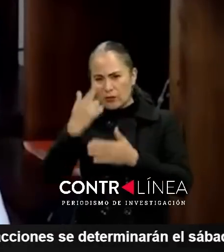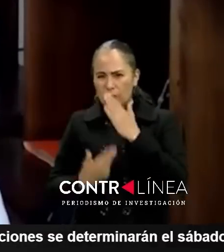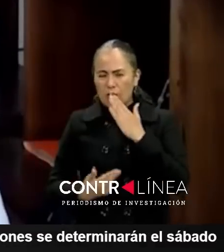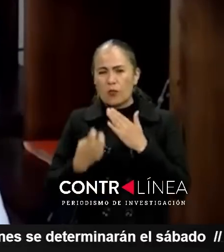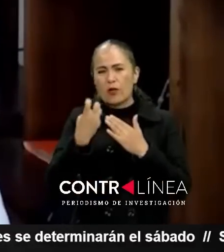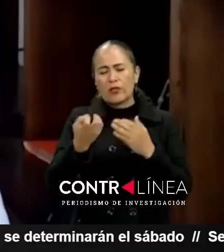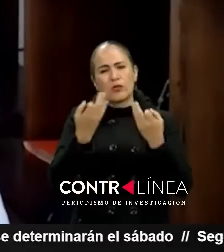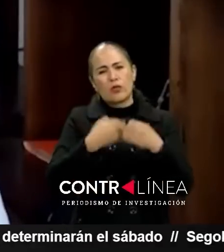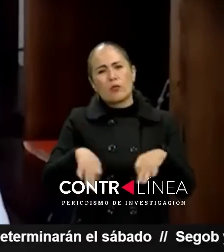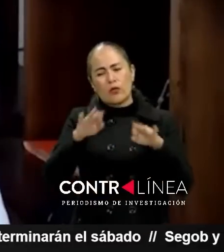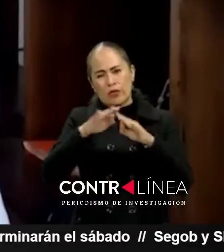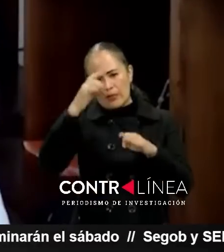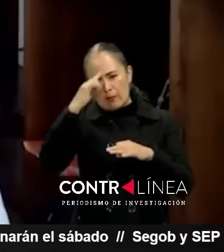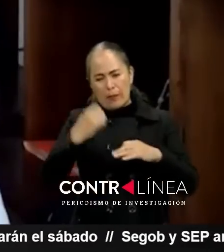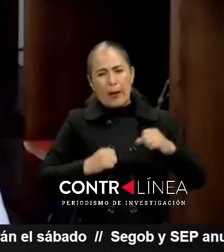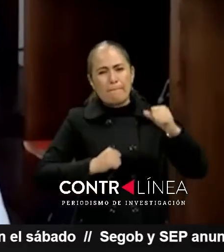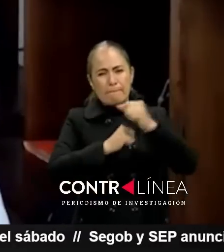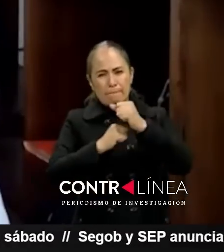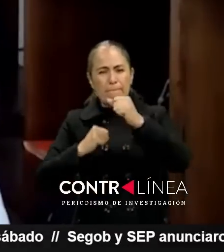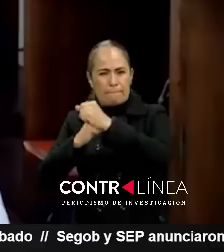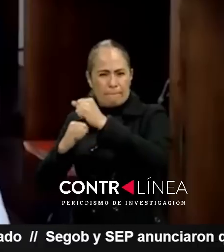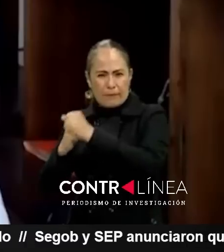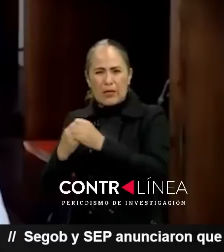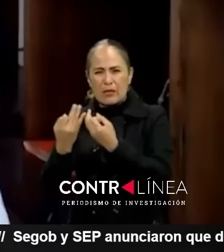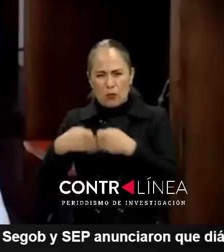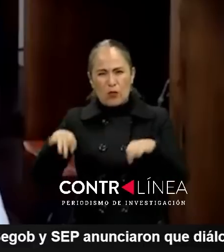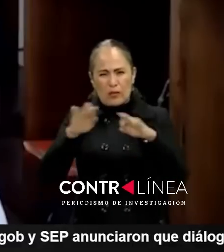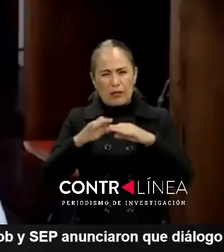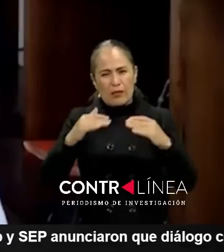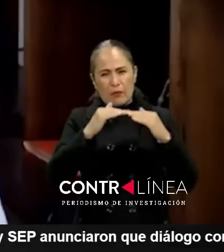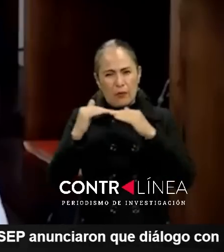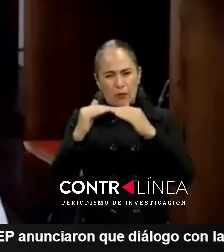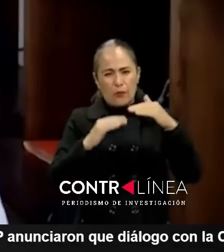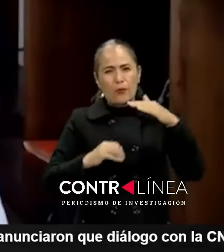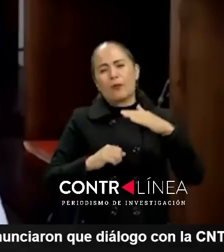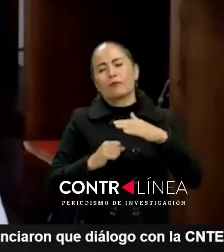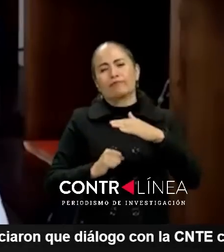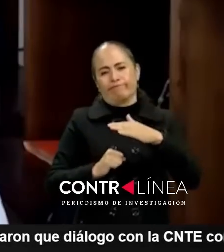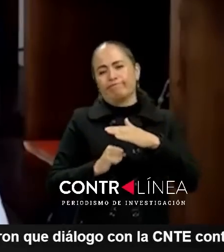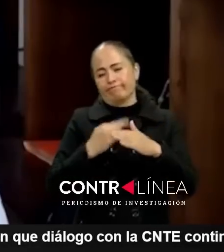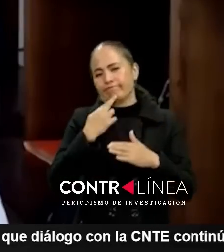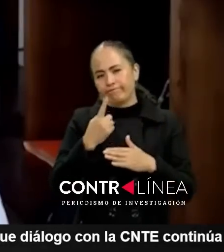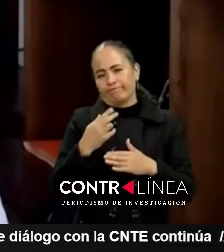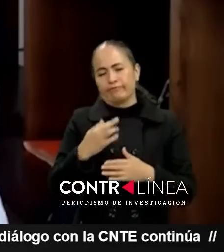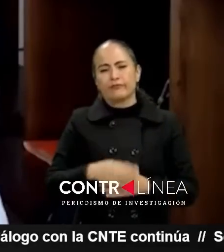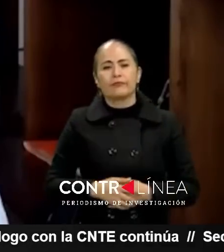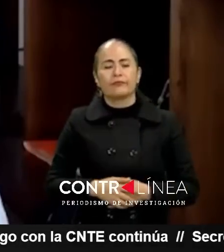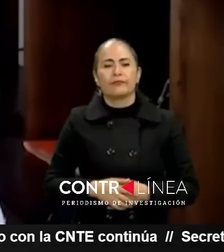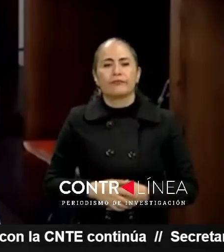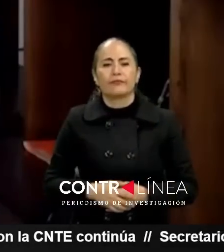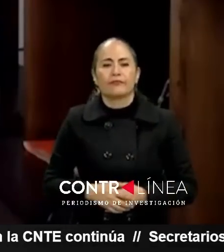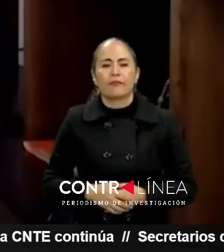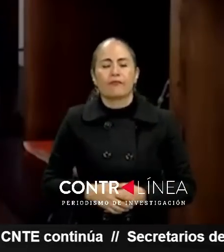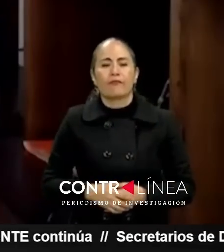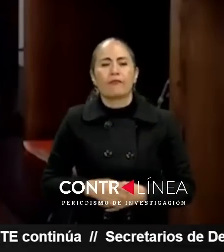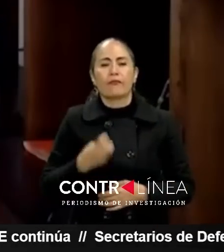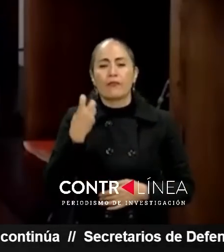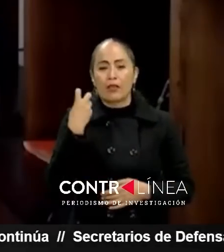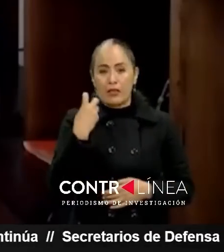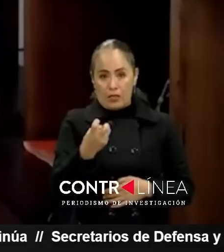para preservar estos pilares fundamentales de nuestra democracia. Este tipo de conductas pone una